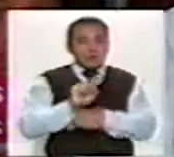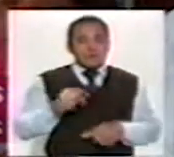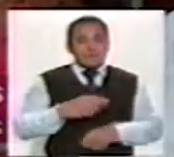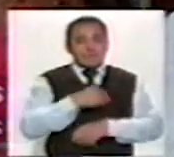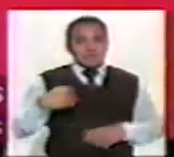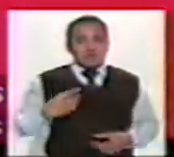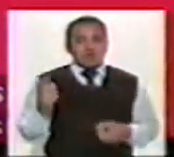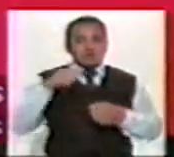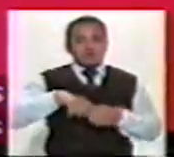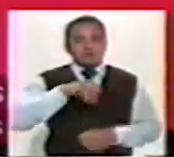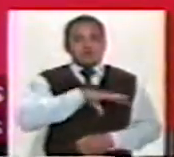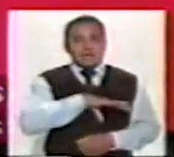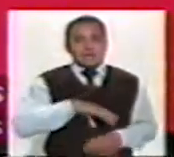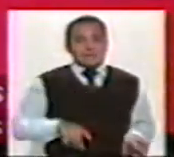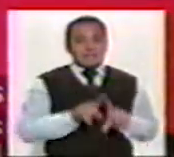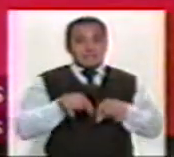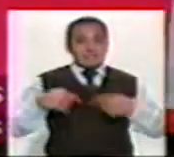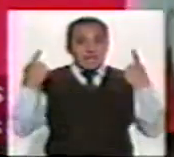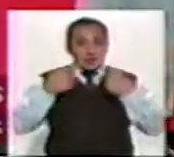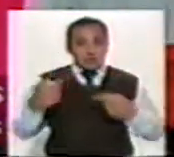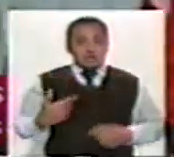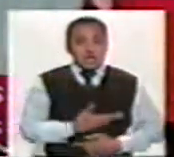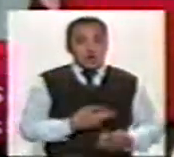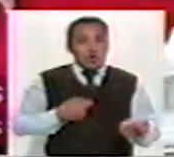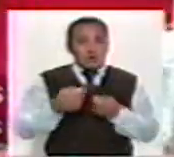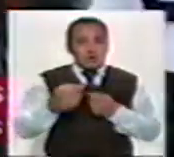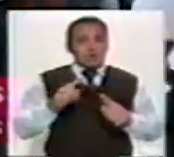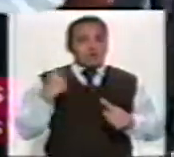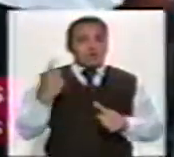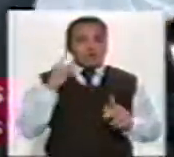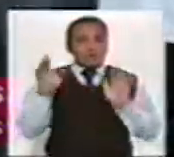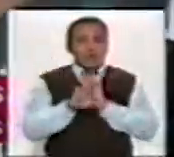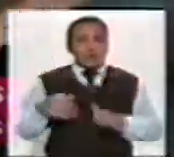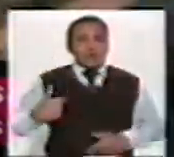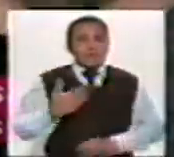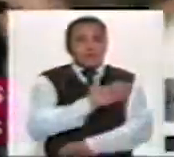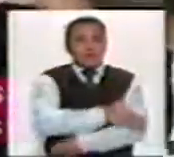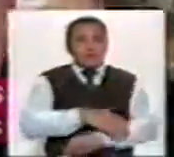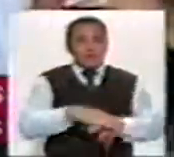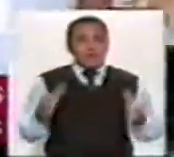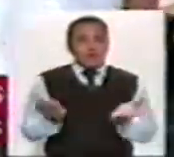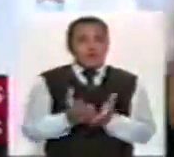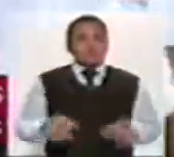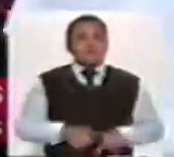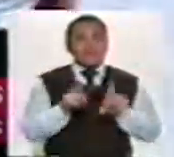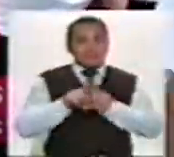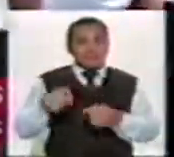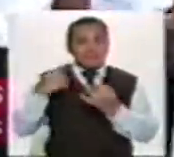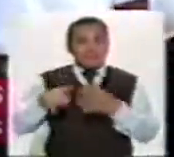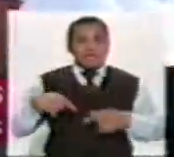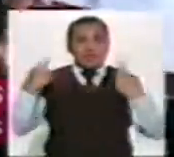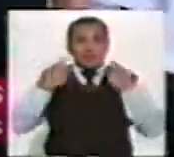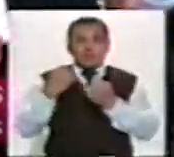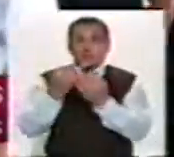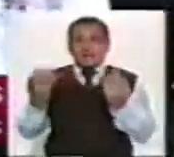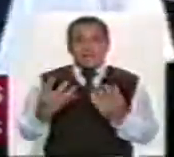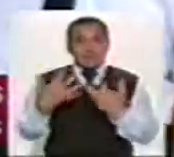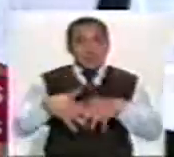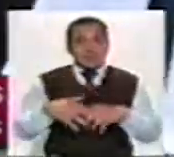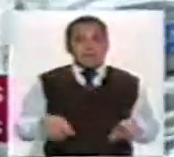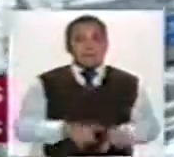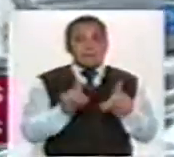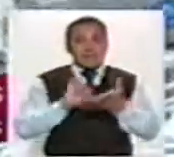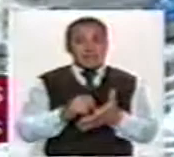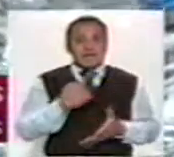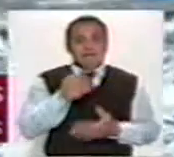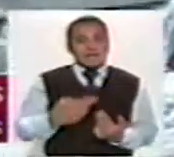Salud e Inclusión Social. Esta iniciativa del gobierno no solo beneficia a los escolares, sino también a las medianas y pequeñas empresas, que